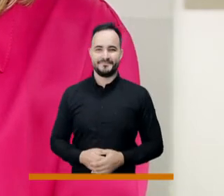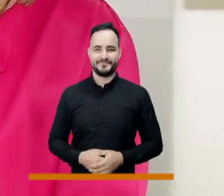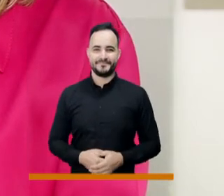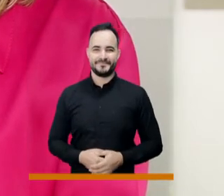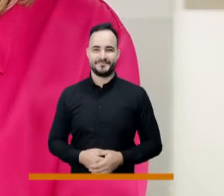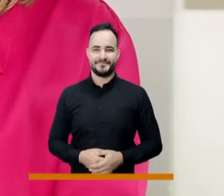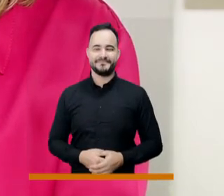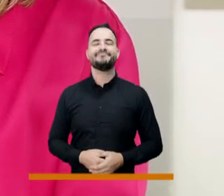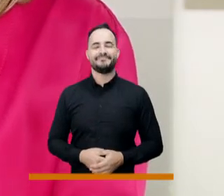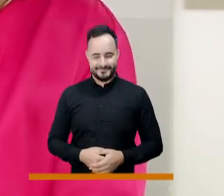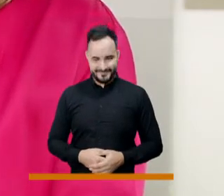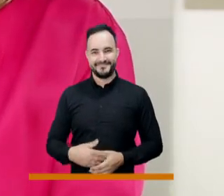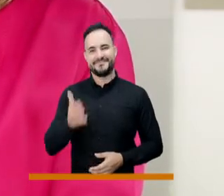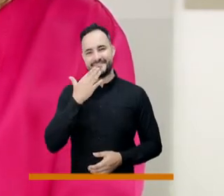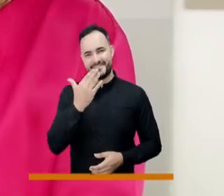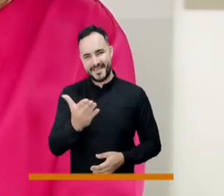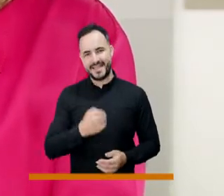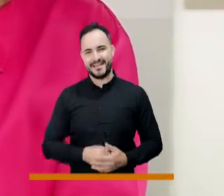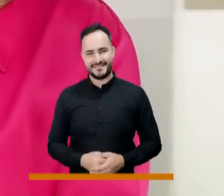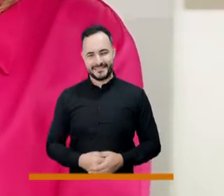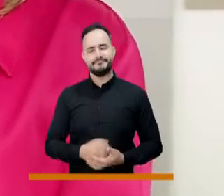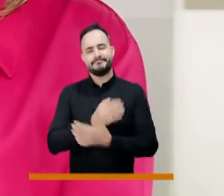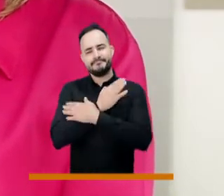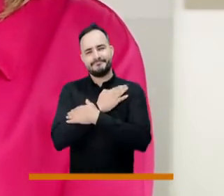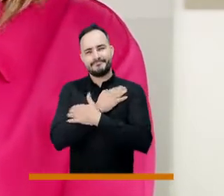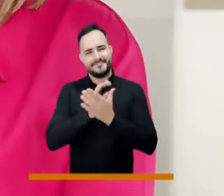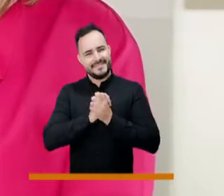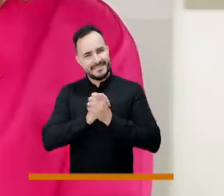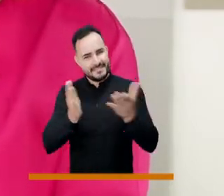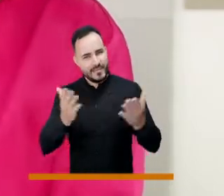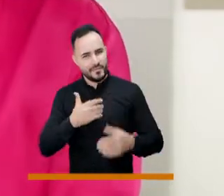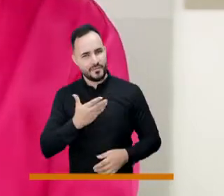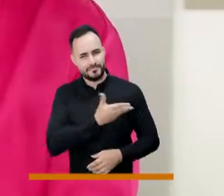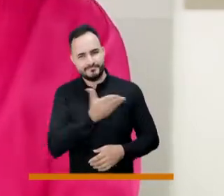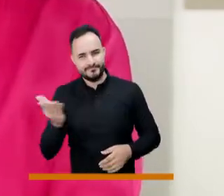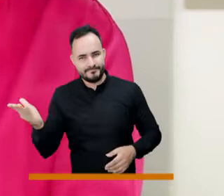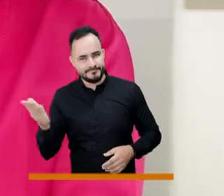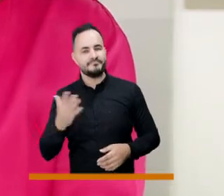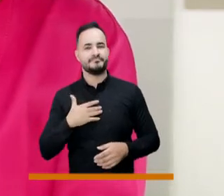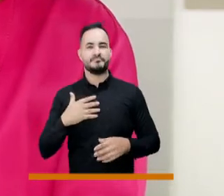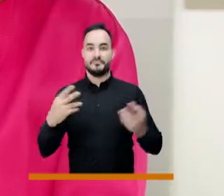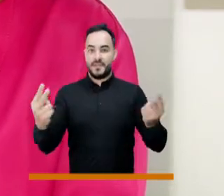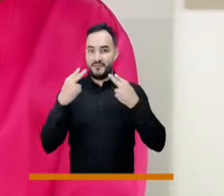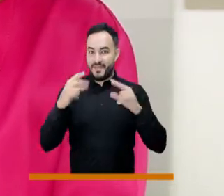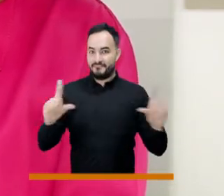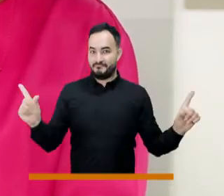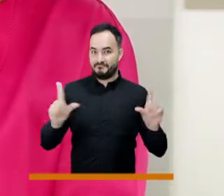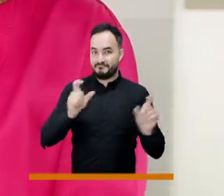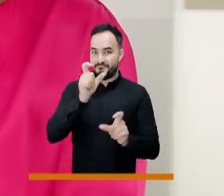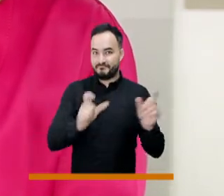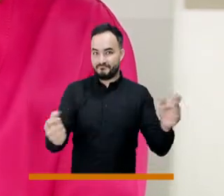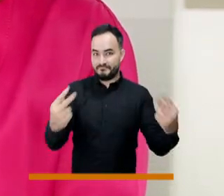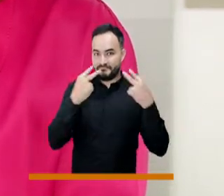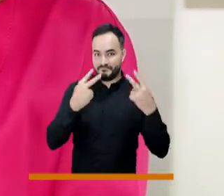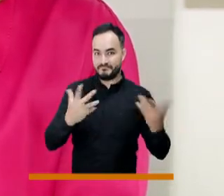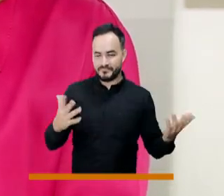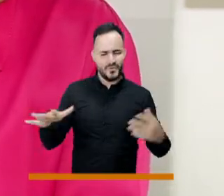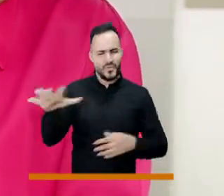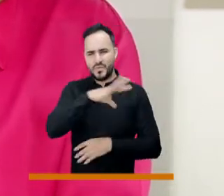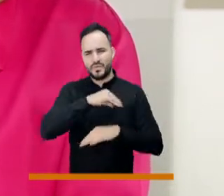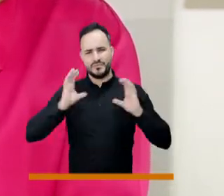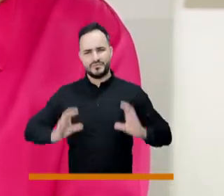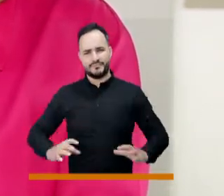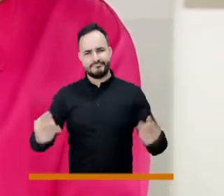siempre a De Frente a la Gente. Muchísimas gracias, un saludo muy especial, Caterina, a todos los televidentes, en general a toda